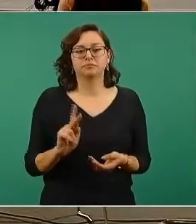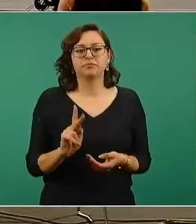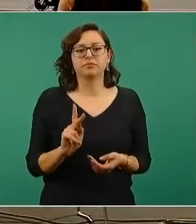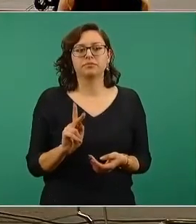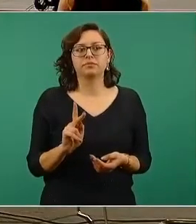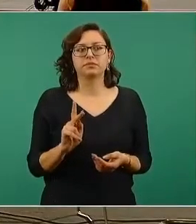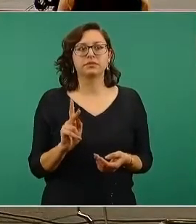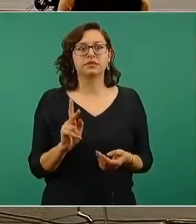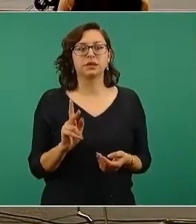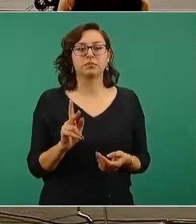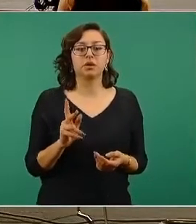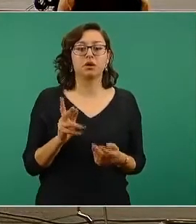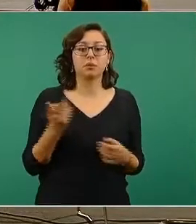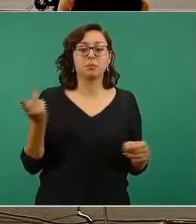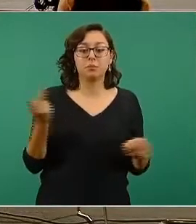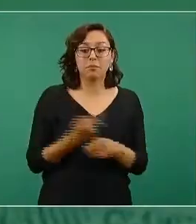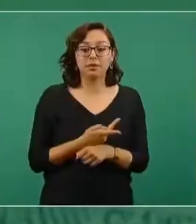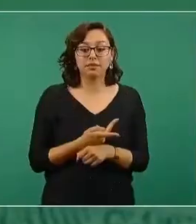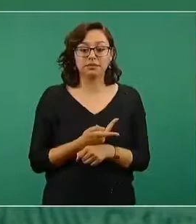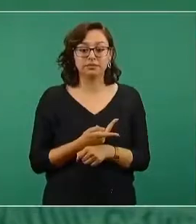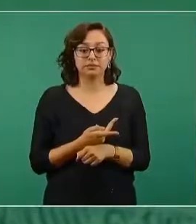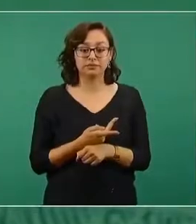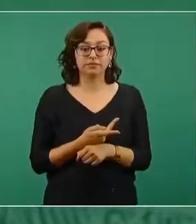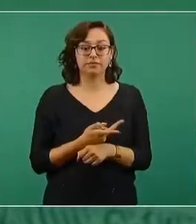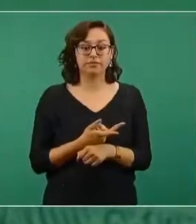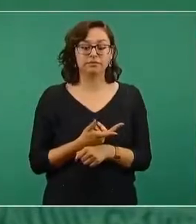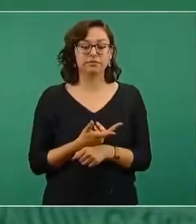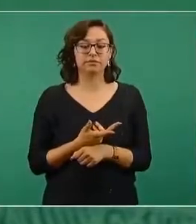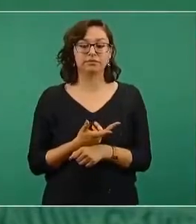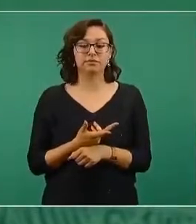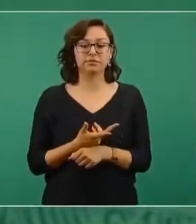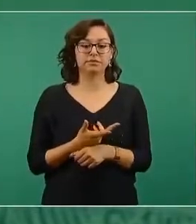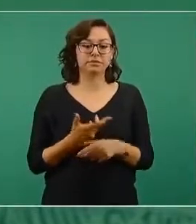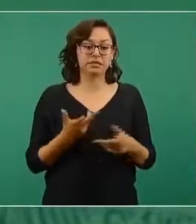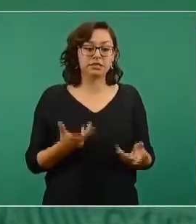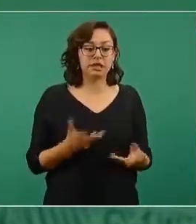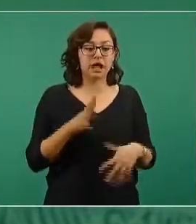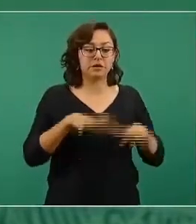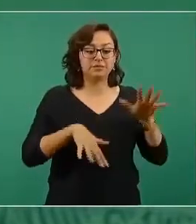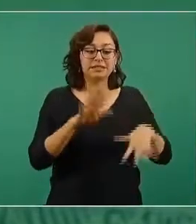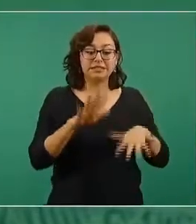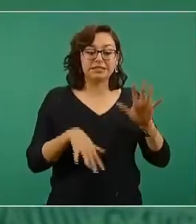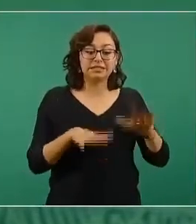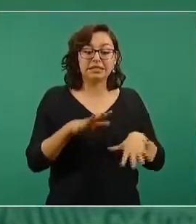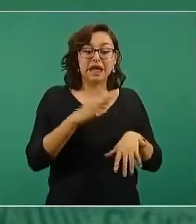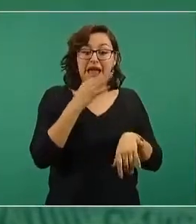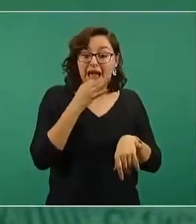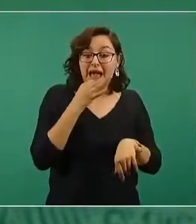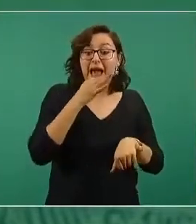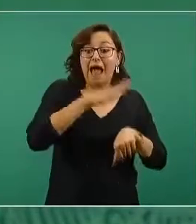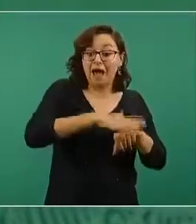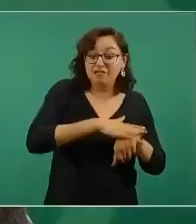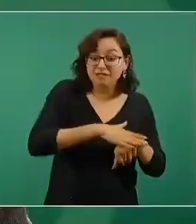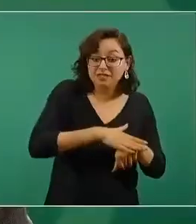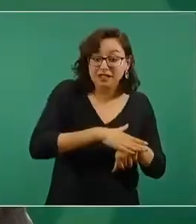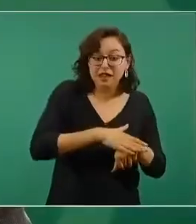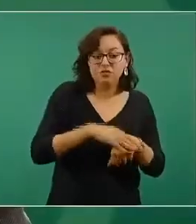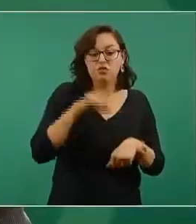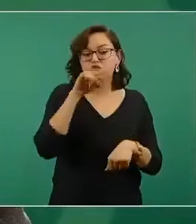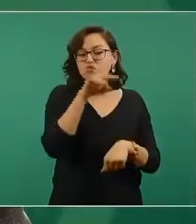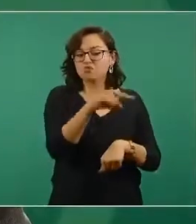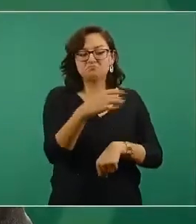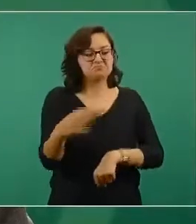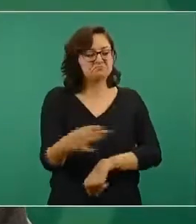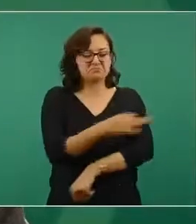en general cuando se abren, y eso a reserva de que lo revise específicamente en el protocolo o lo pregunte, en general cuando se